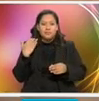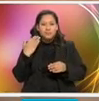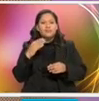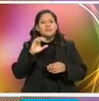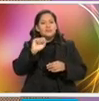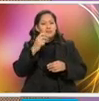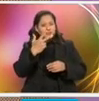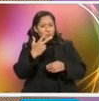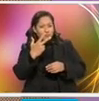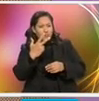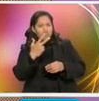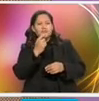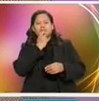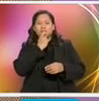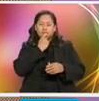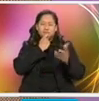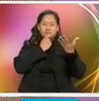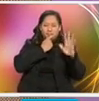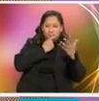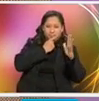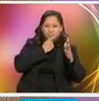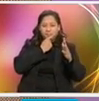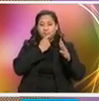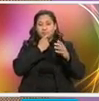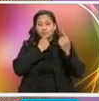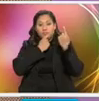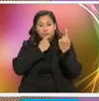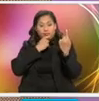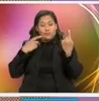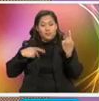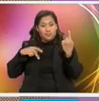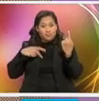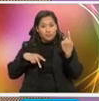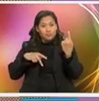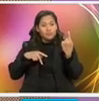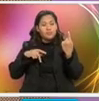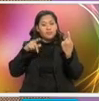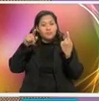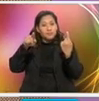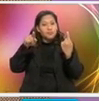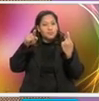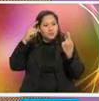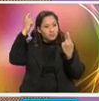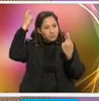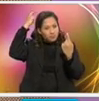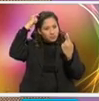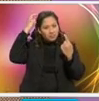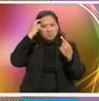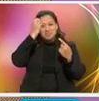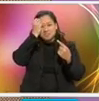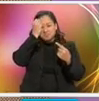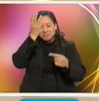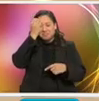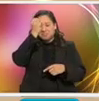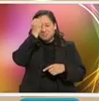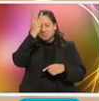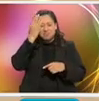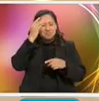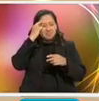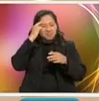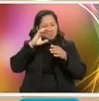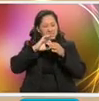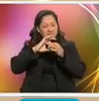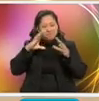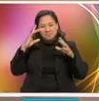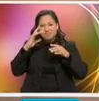cada 68 segundos aproximadamente una persona en el mundo genera Alzheimer, la enfermedad de Alzheimer,